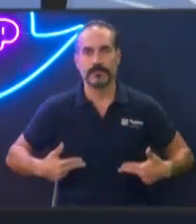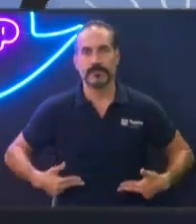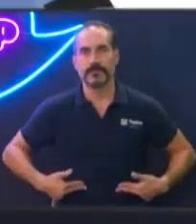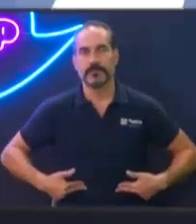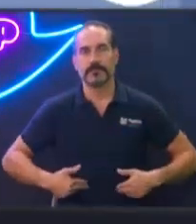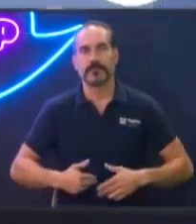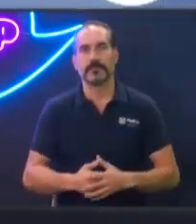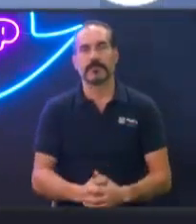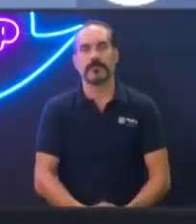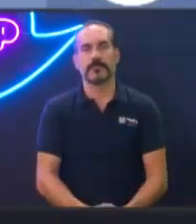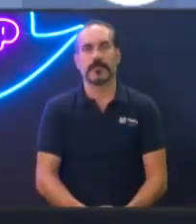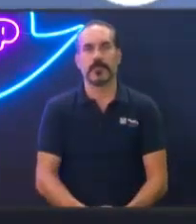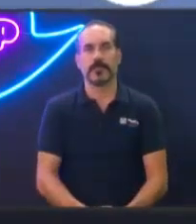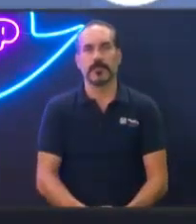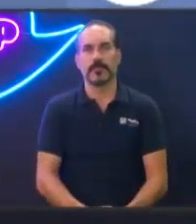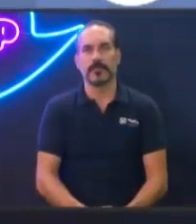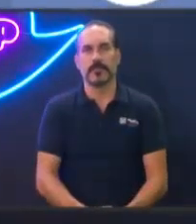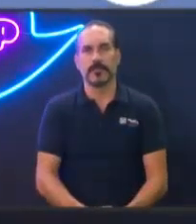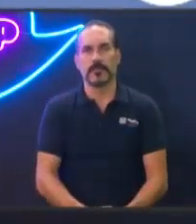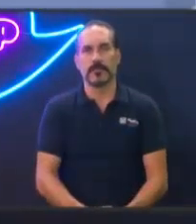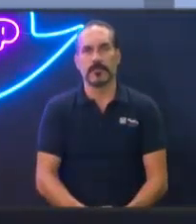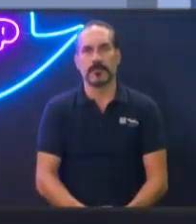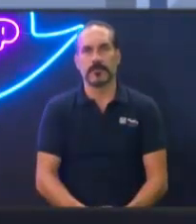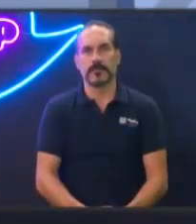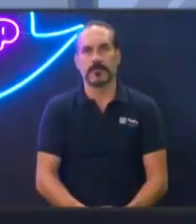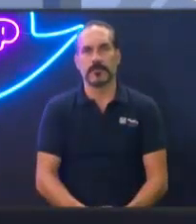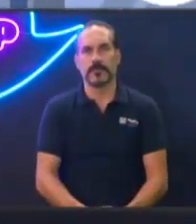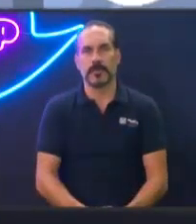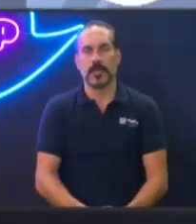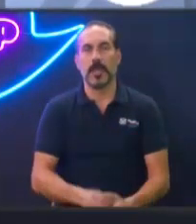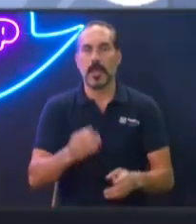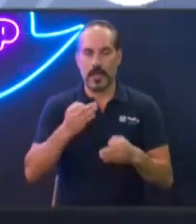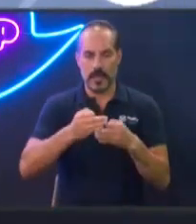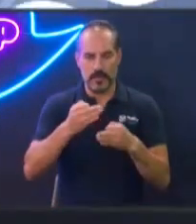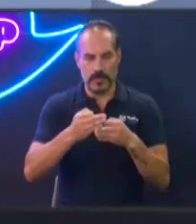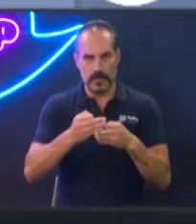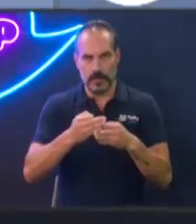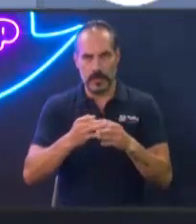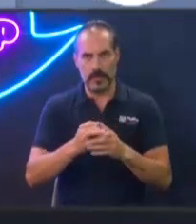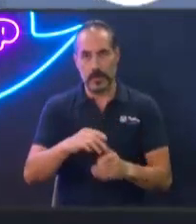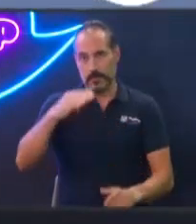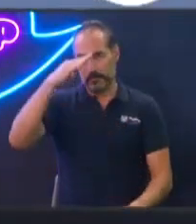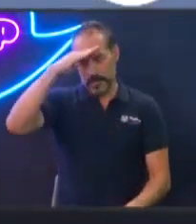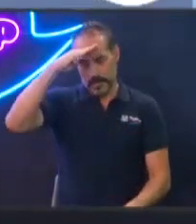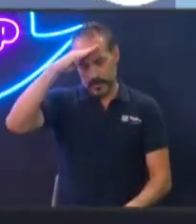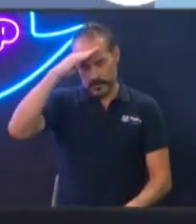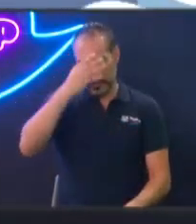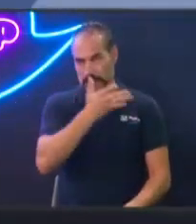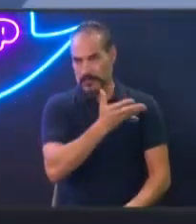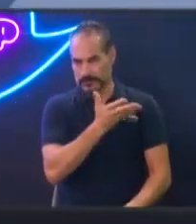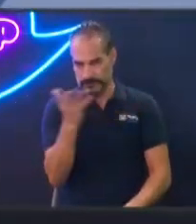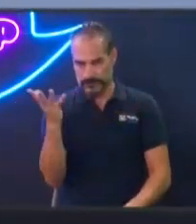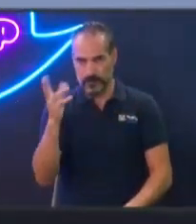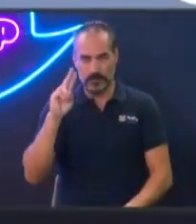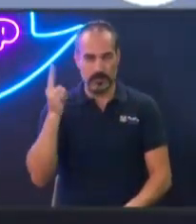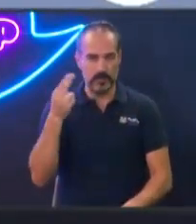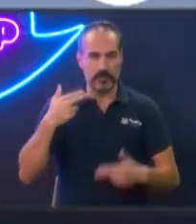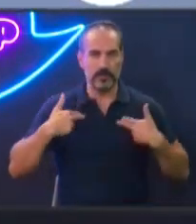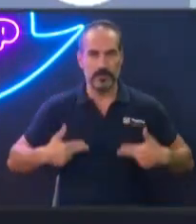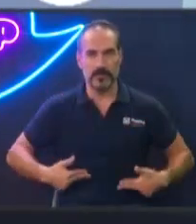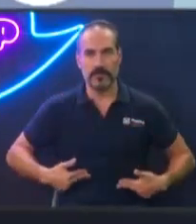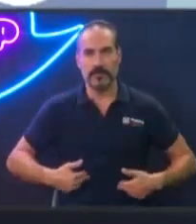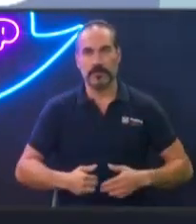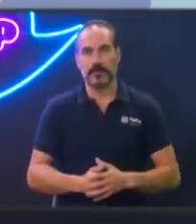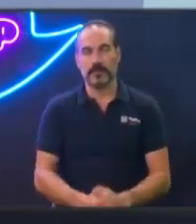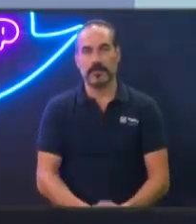sedes de este evento y bueno como ustedes escucharon Pues en esta filosofía de El Centro Universitario del claustro humanista pues